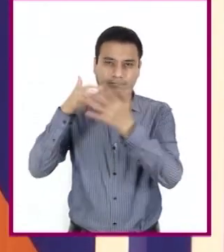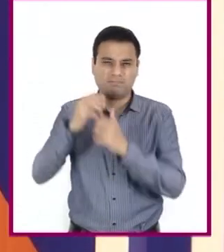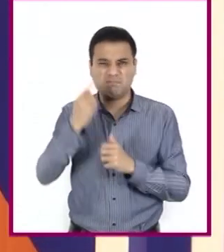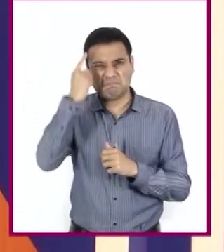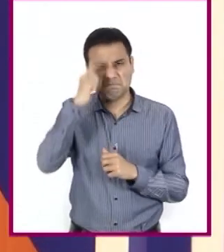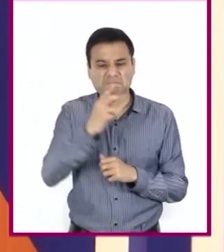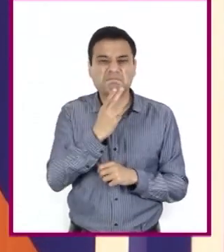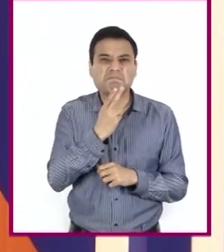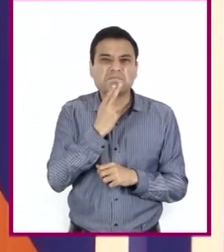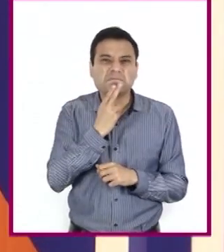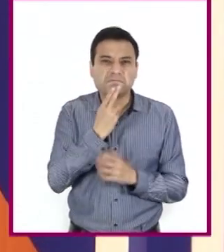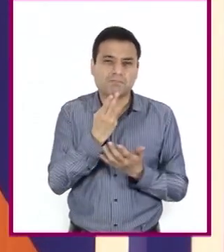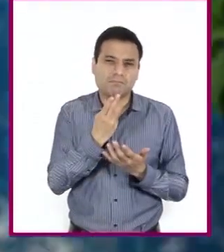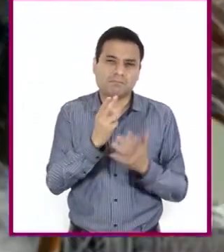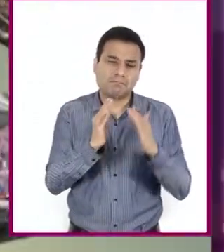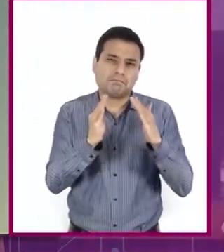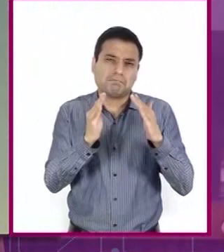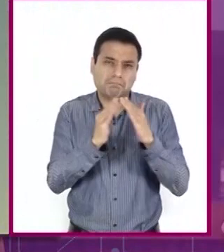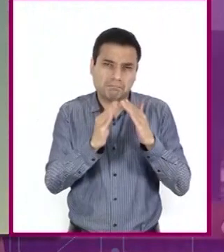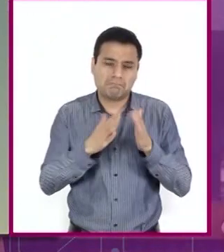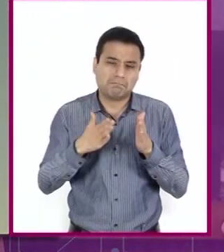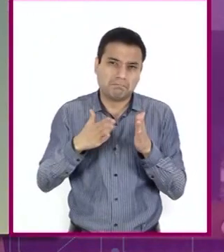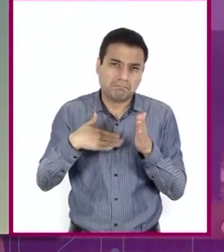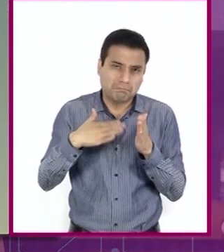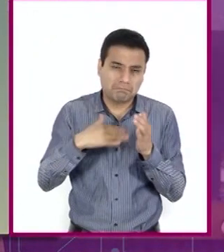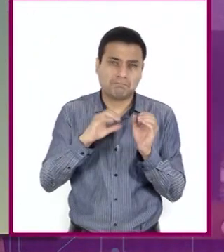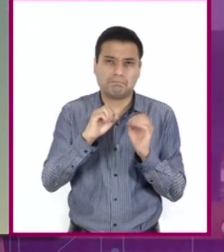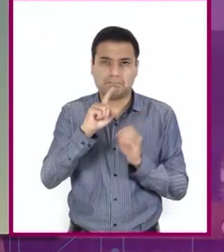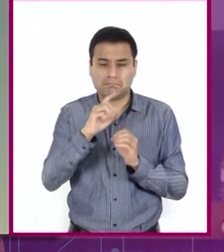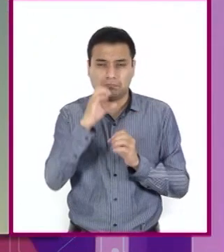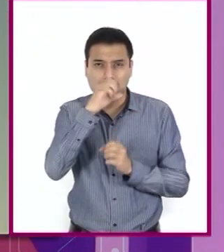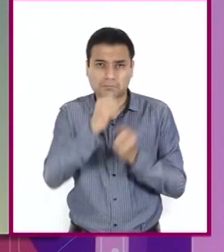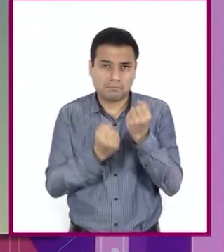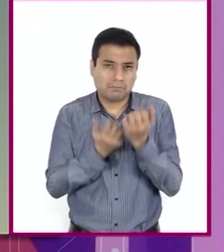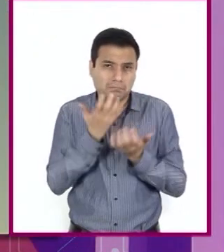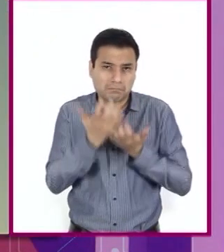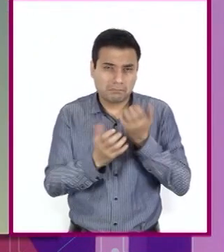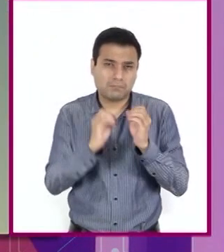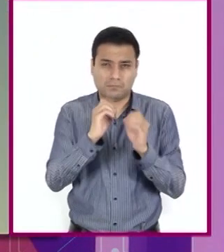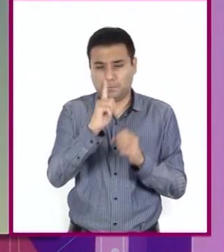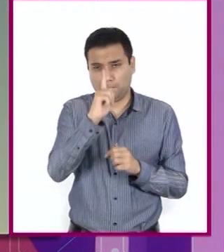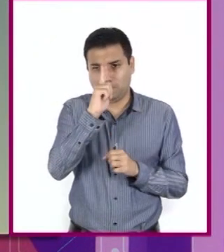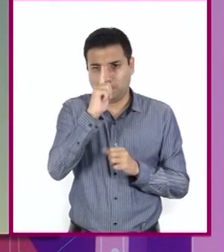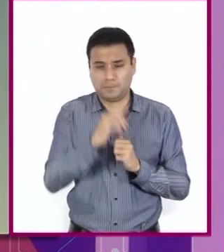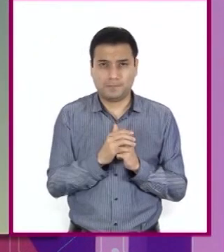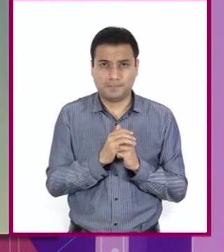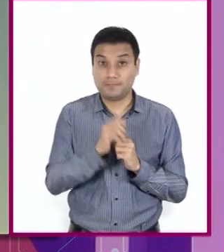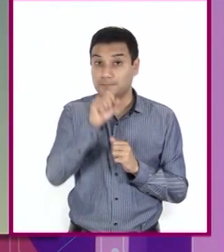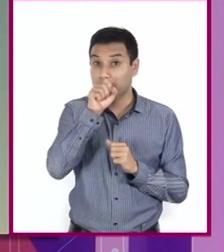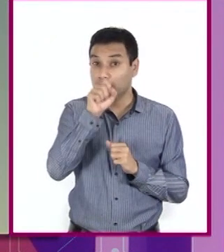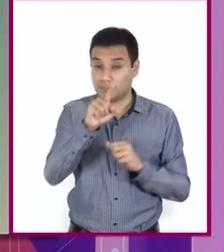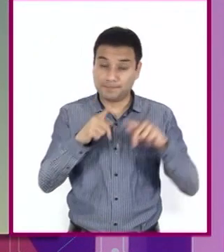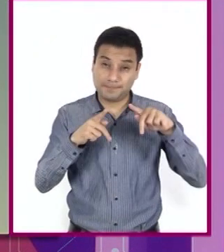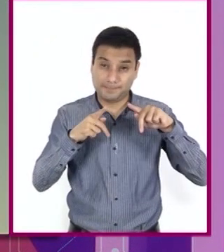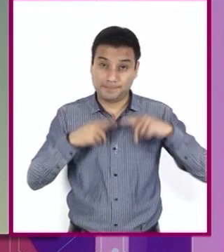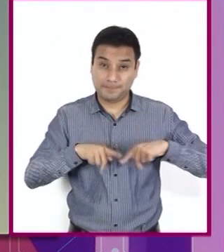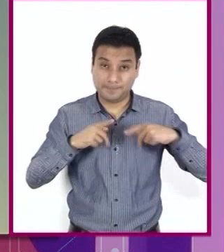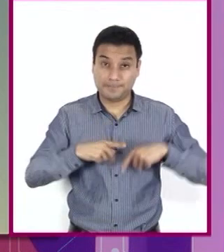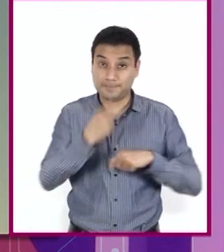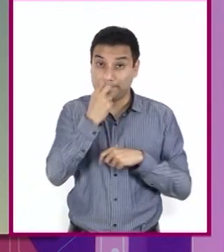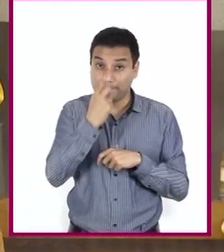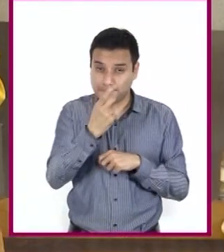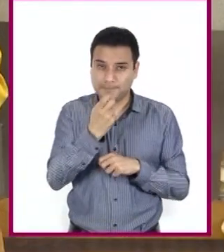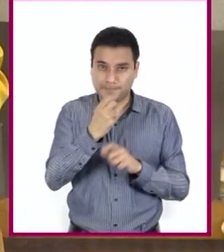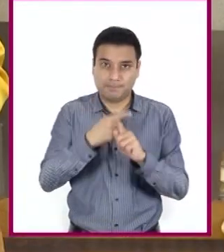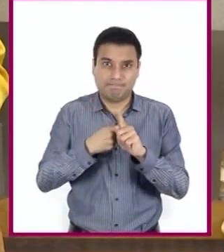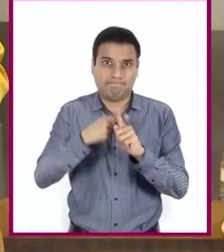como combustible doméstico, para cocinar o calentar agua, incluso para generar electricidad, aunque se considera que acelera el calentamiento